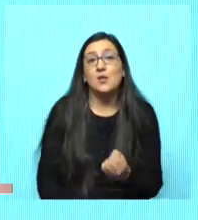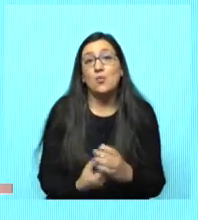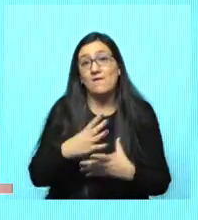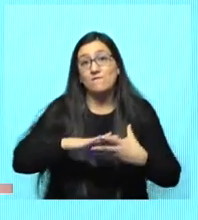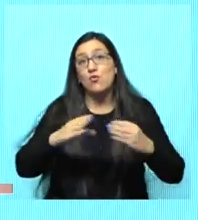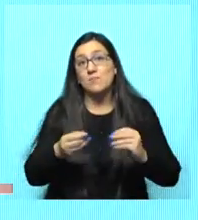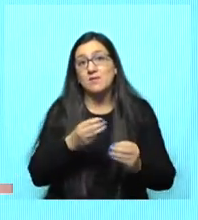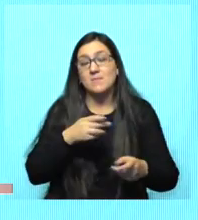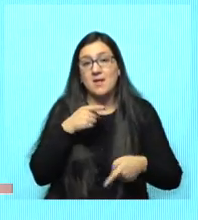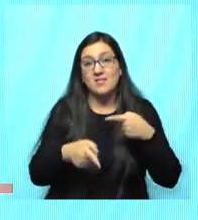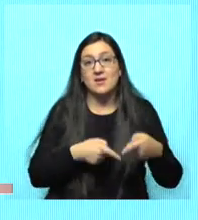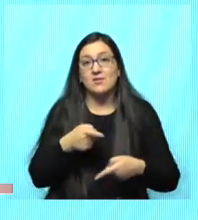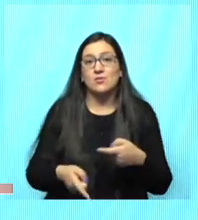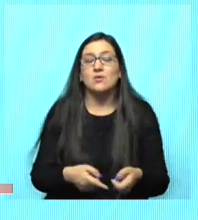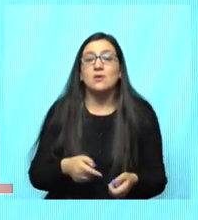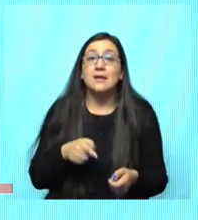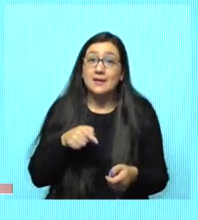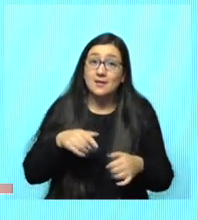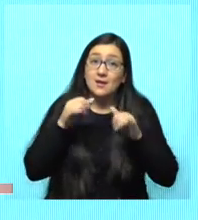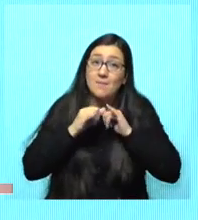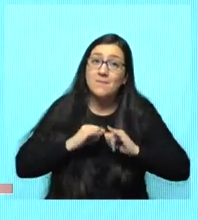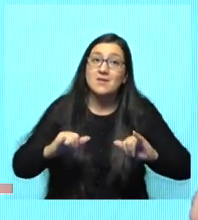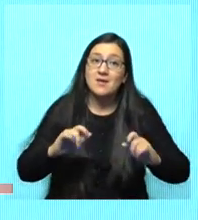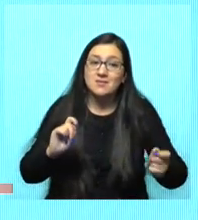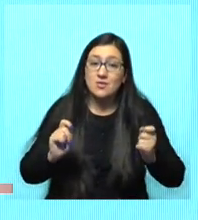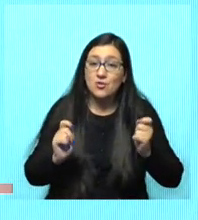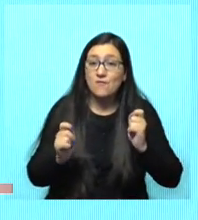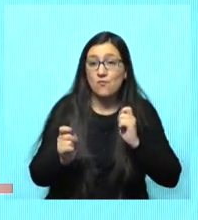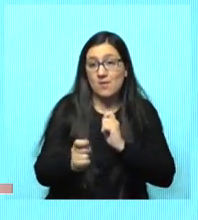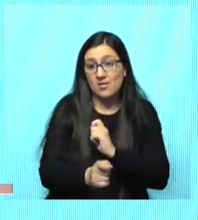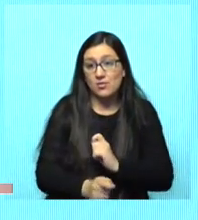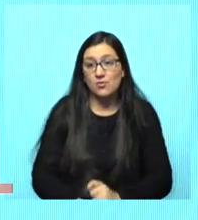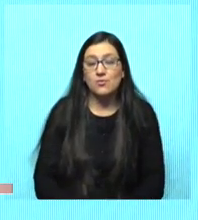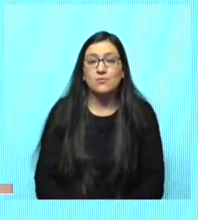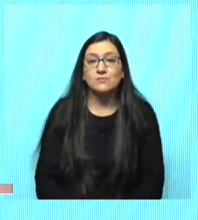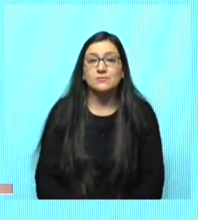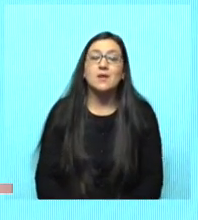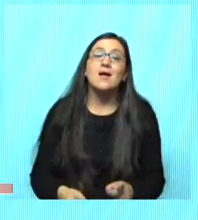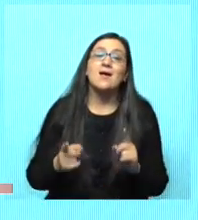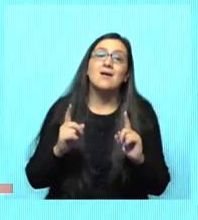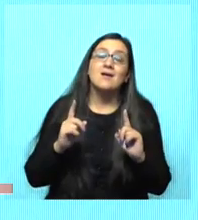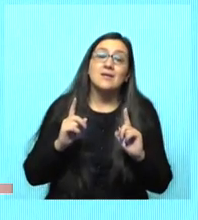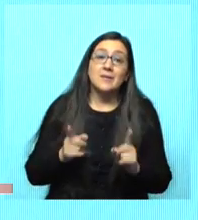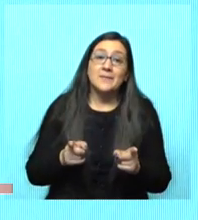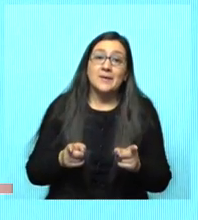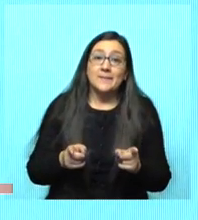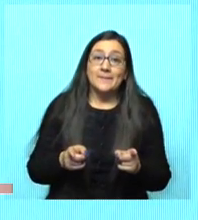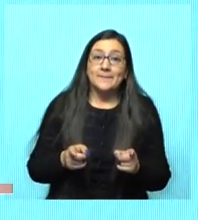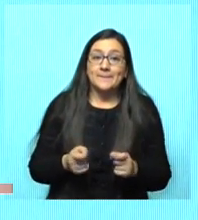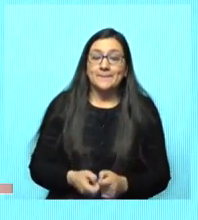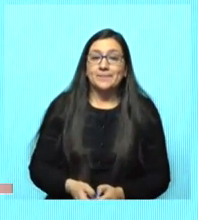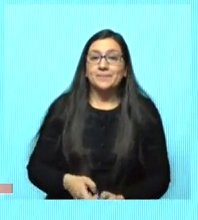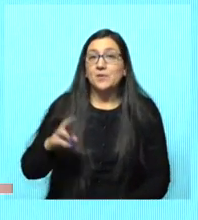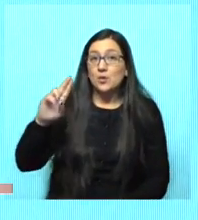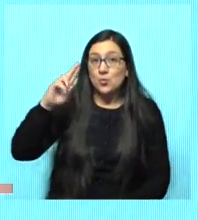Yo creo que la campaña ha ido mutando a lo largo del tiempo, ¿no? Y también con eso, en